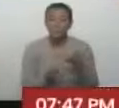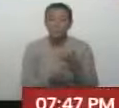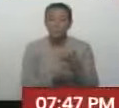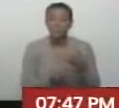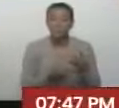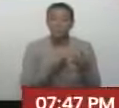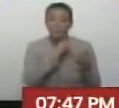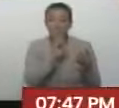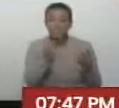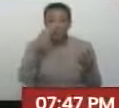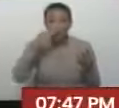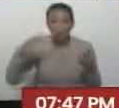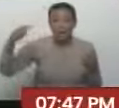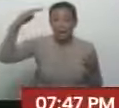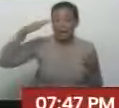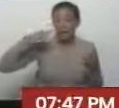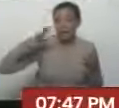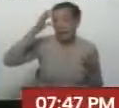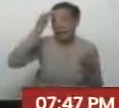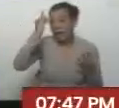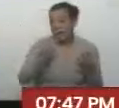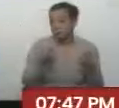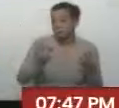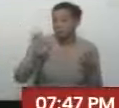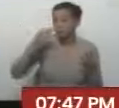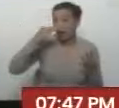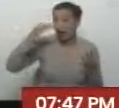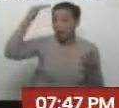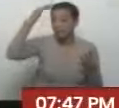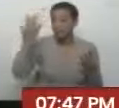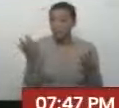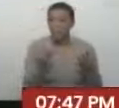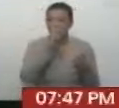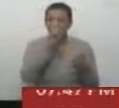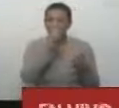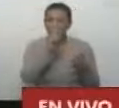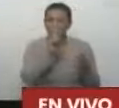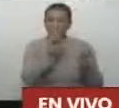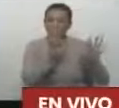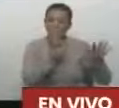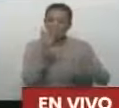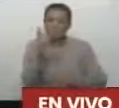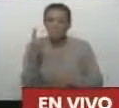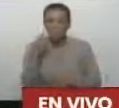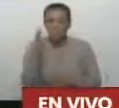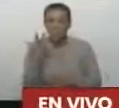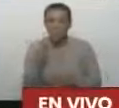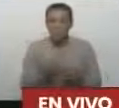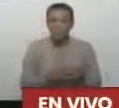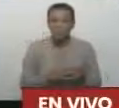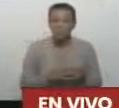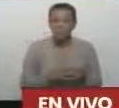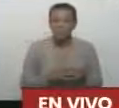Oye, Samuel es alto, ¿vale? Samuel debe medir como un 85, por lo menos, ¿verdad?